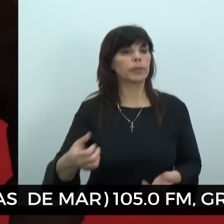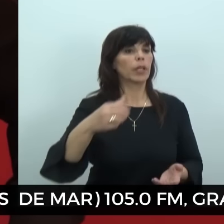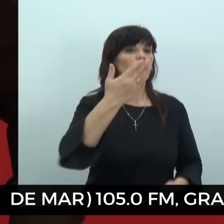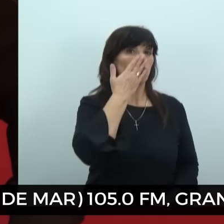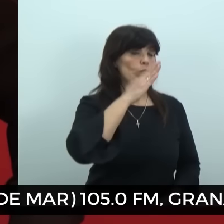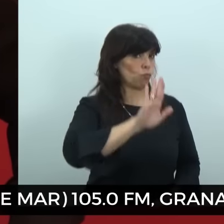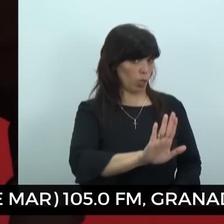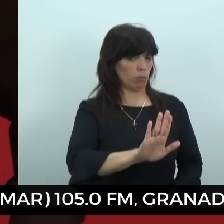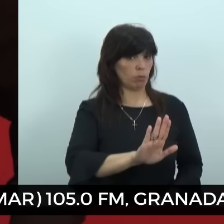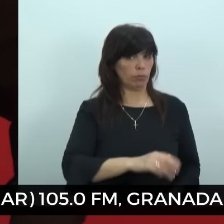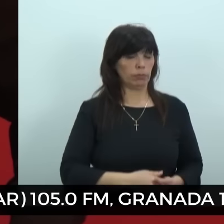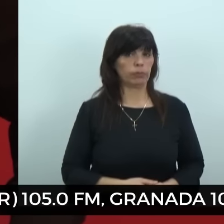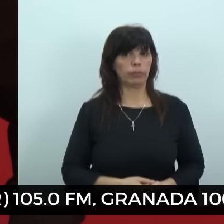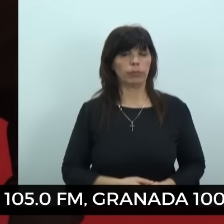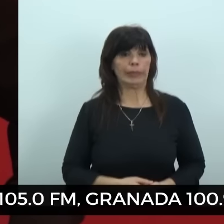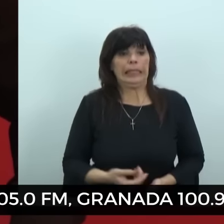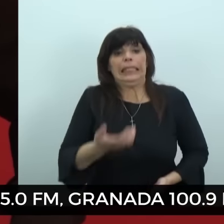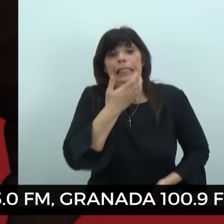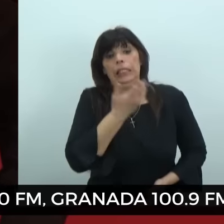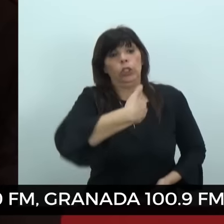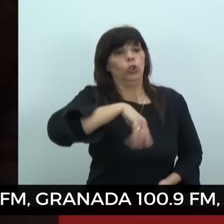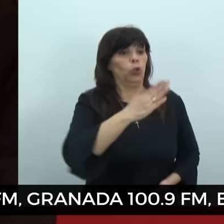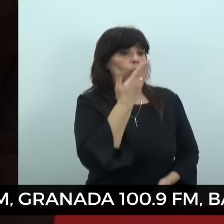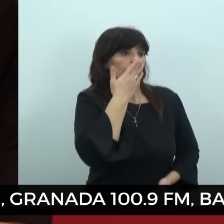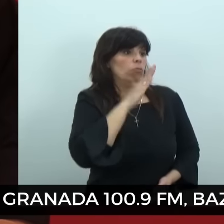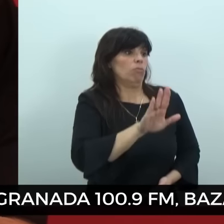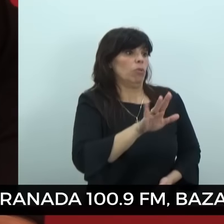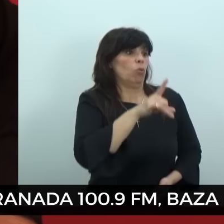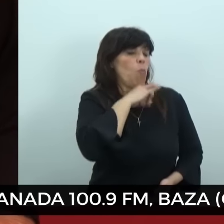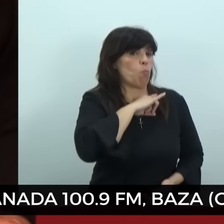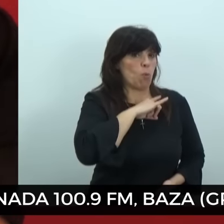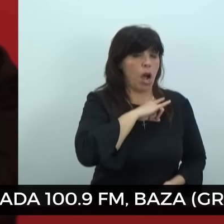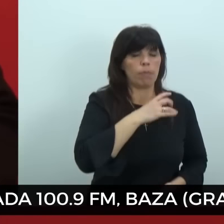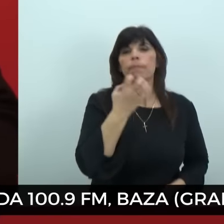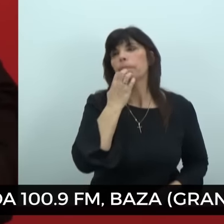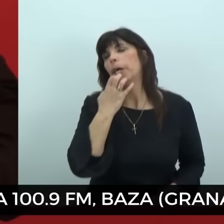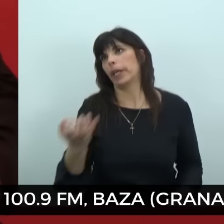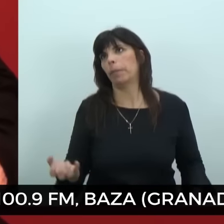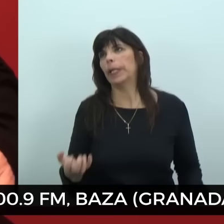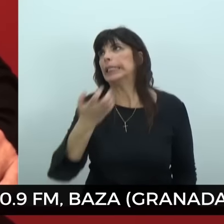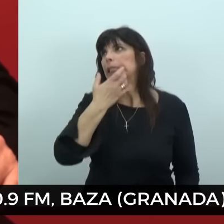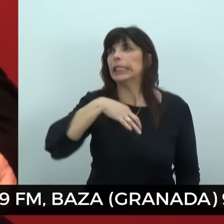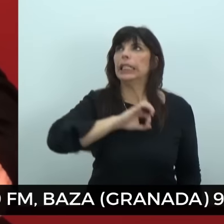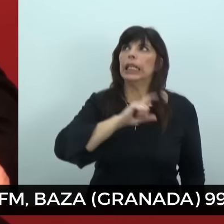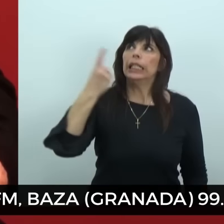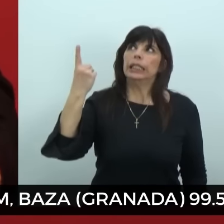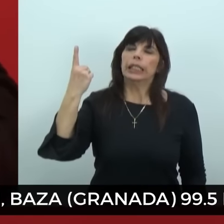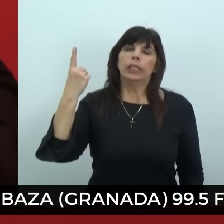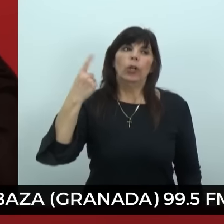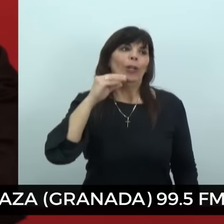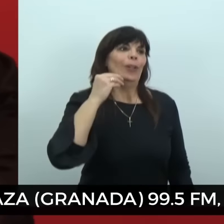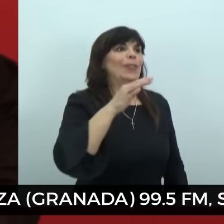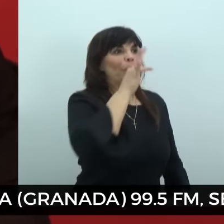comportamiento. Porque si no nos comportamos mal. Por ejemplo, si el Señor te ha prometido tener una familia